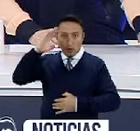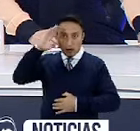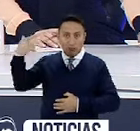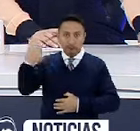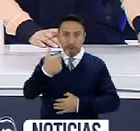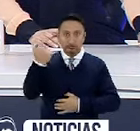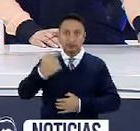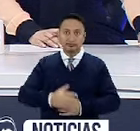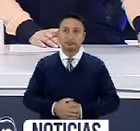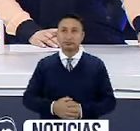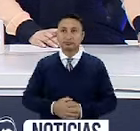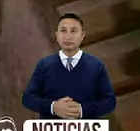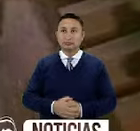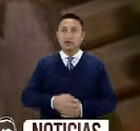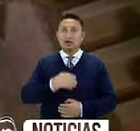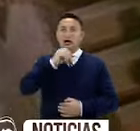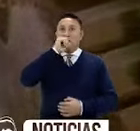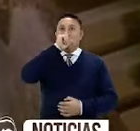gendarmes.